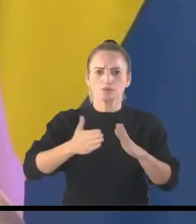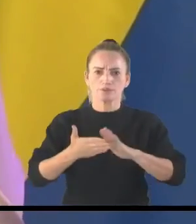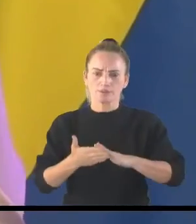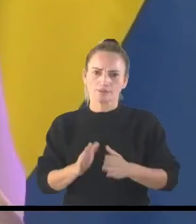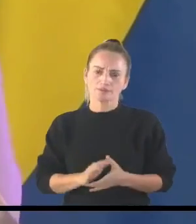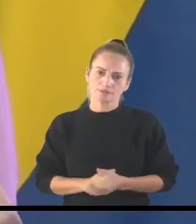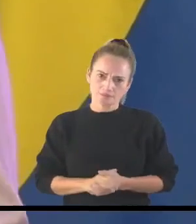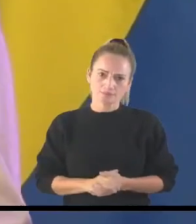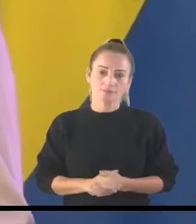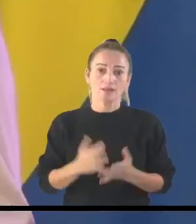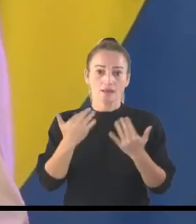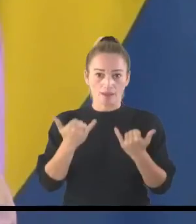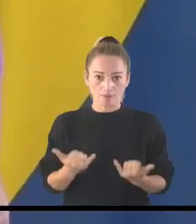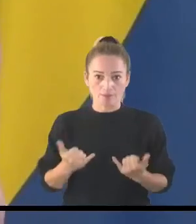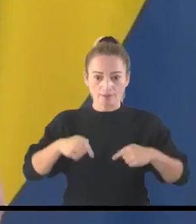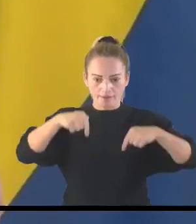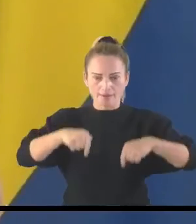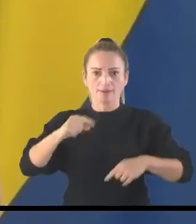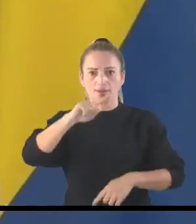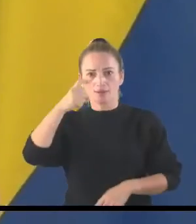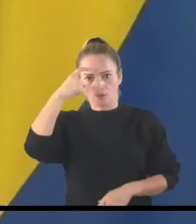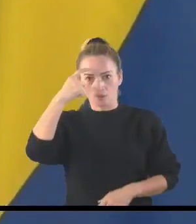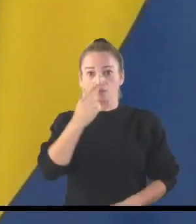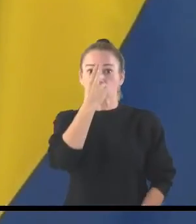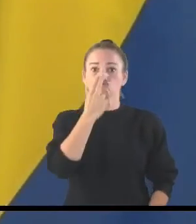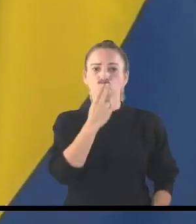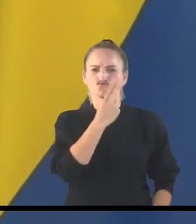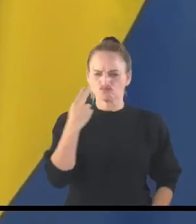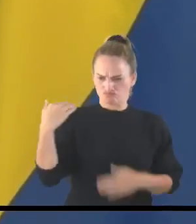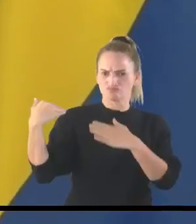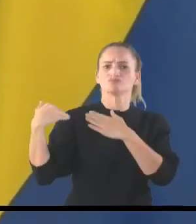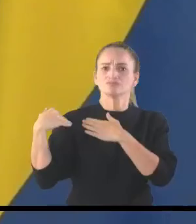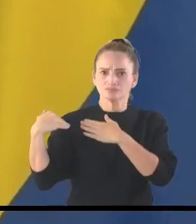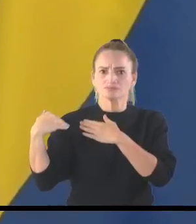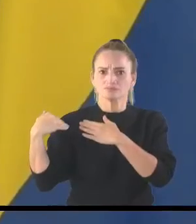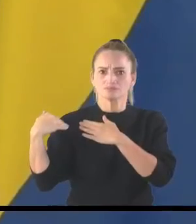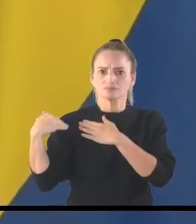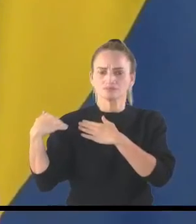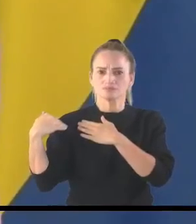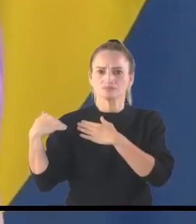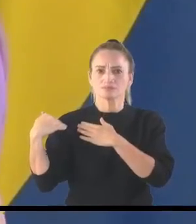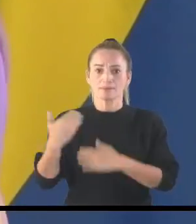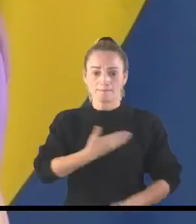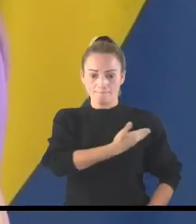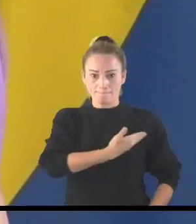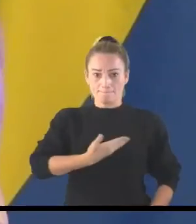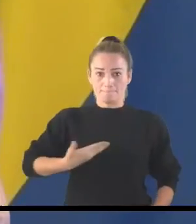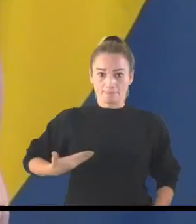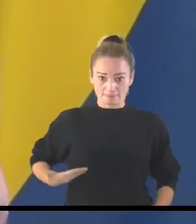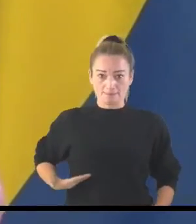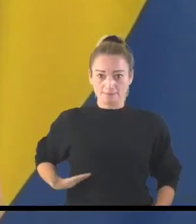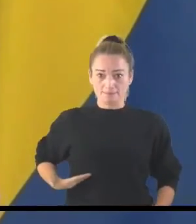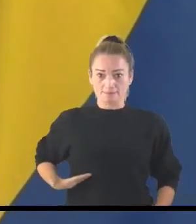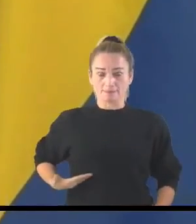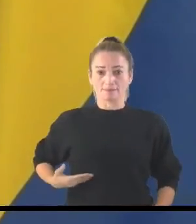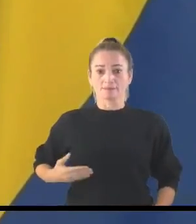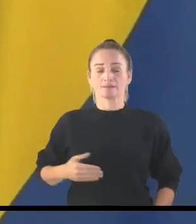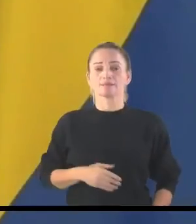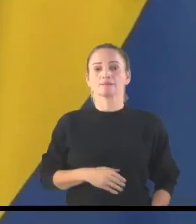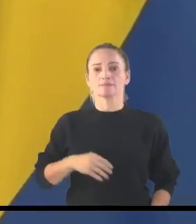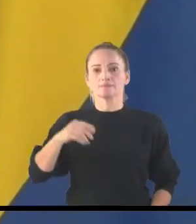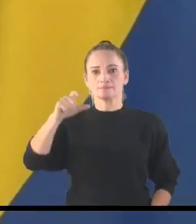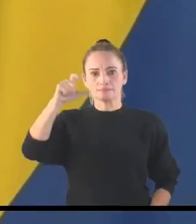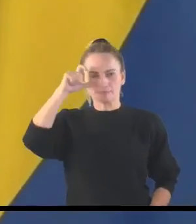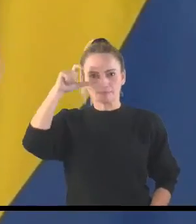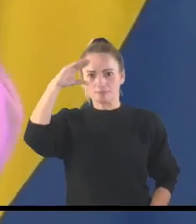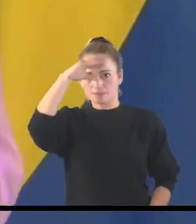comunidades. Pero aquí hay un gobierno comprometido. El presidente Gustavo